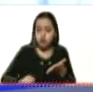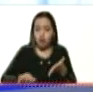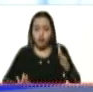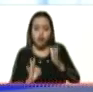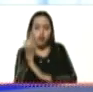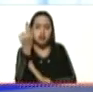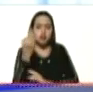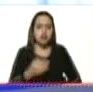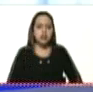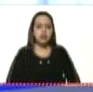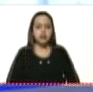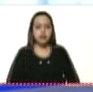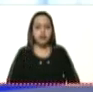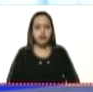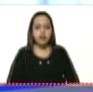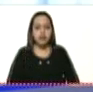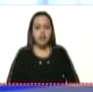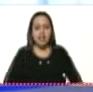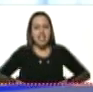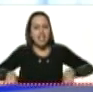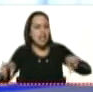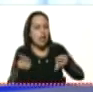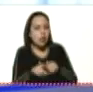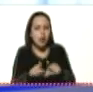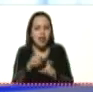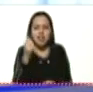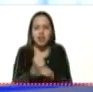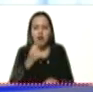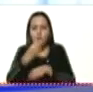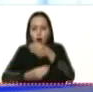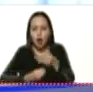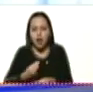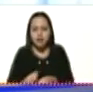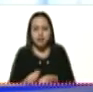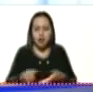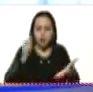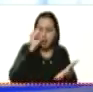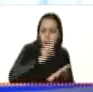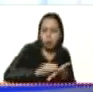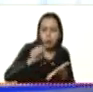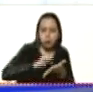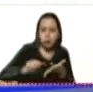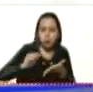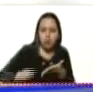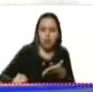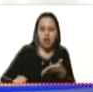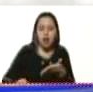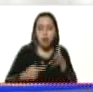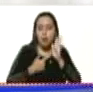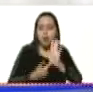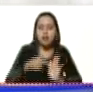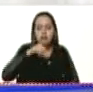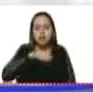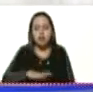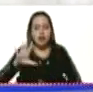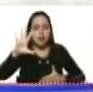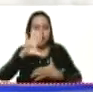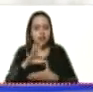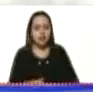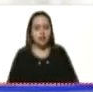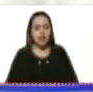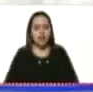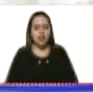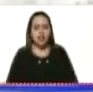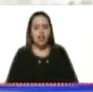vez la pluma del llanero tejiendo la institucionalidad y la historia de América. Su próxima misión sería la redacción